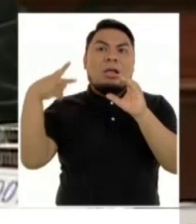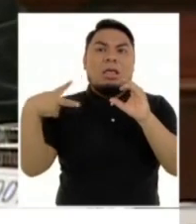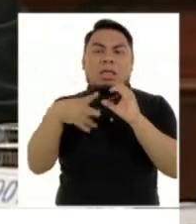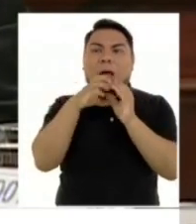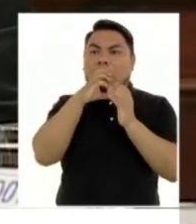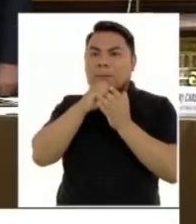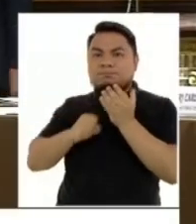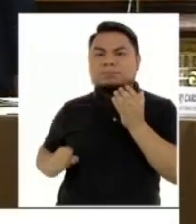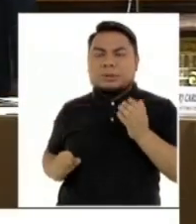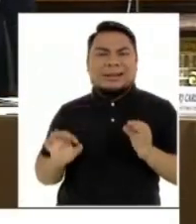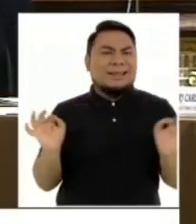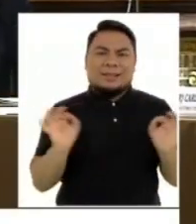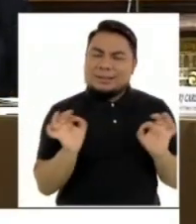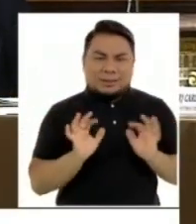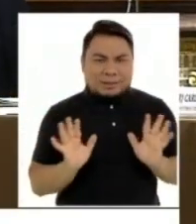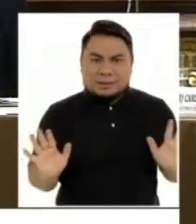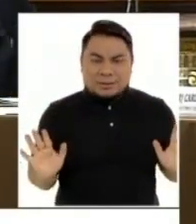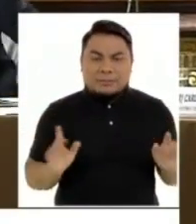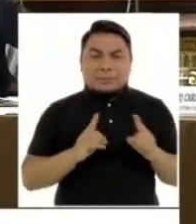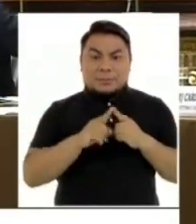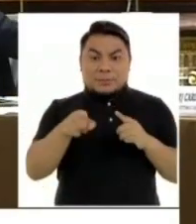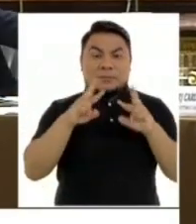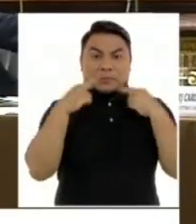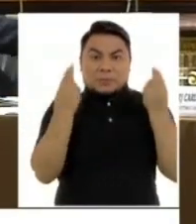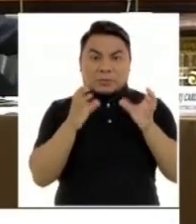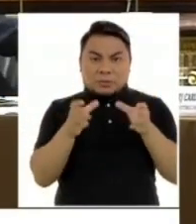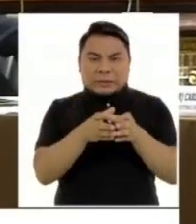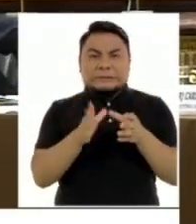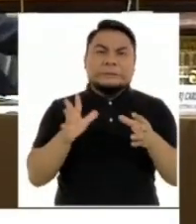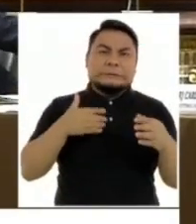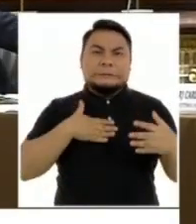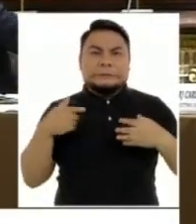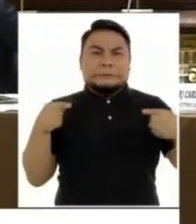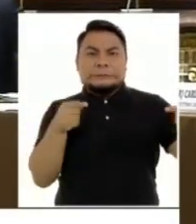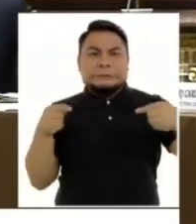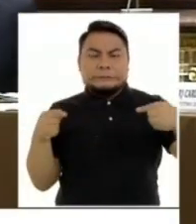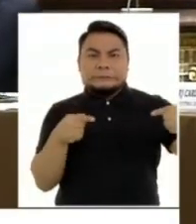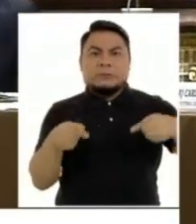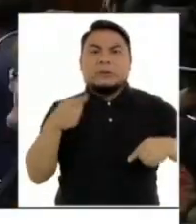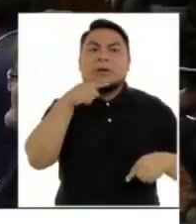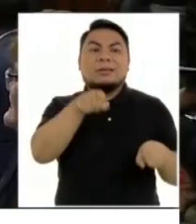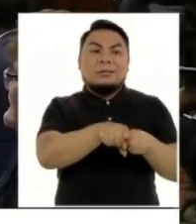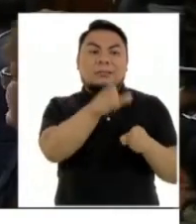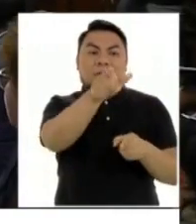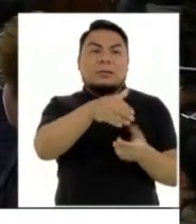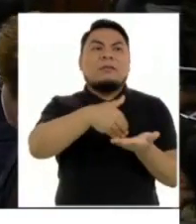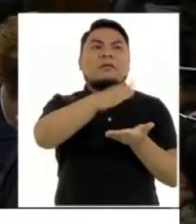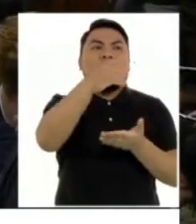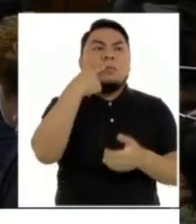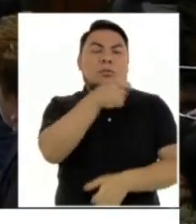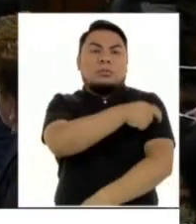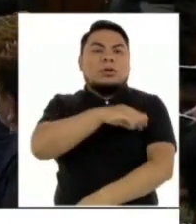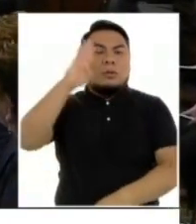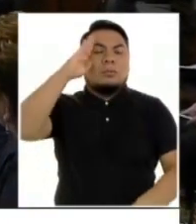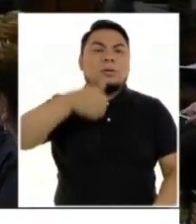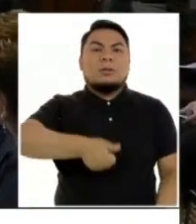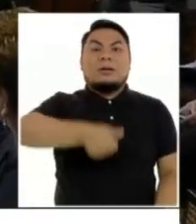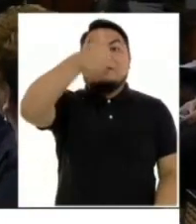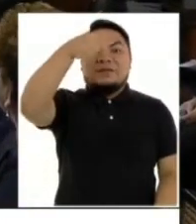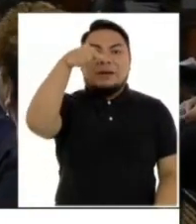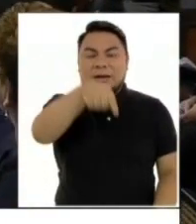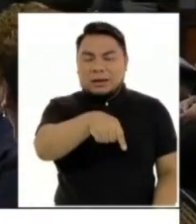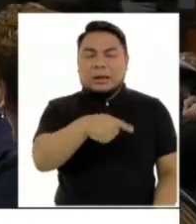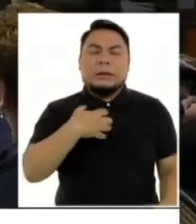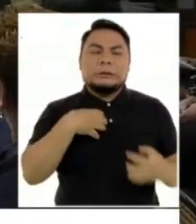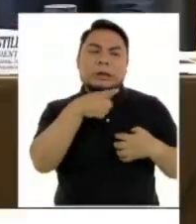información ni nada por el estilo. La sesión tuvo momentos tensos, entre ellos la expulsión de la sala del mayor Freddy Ordinola, jefe operativo